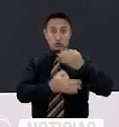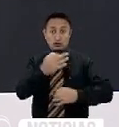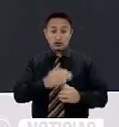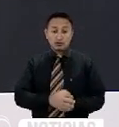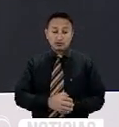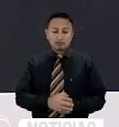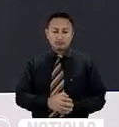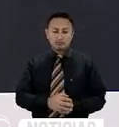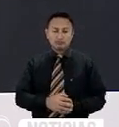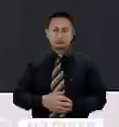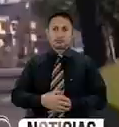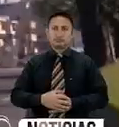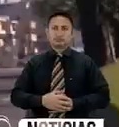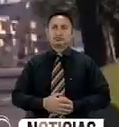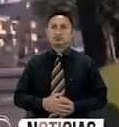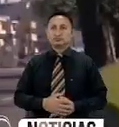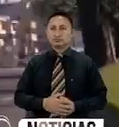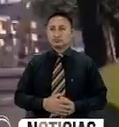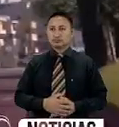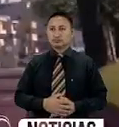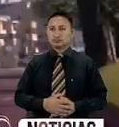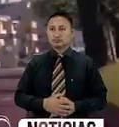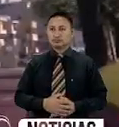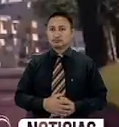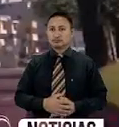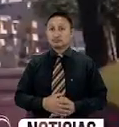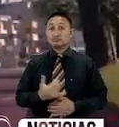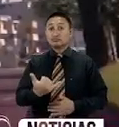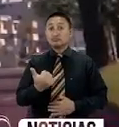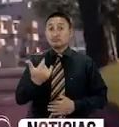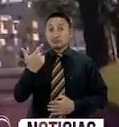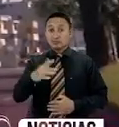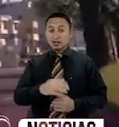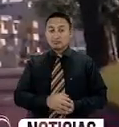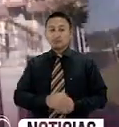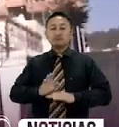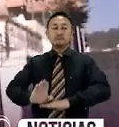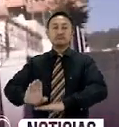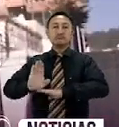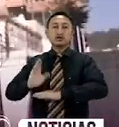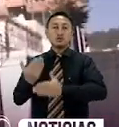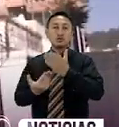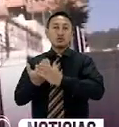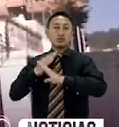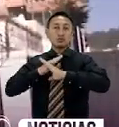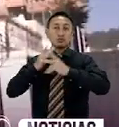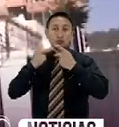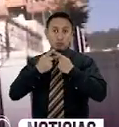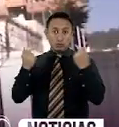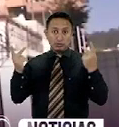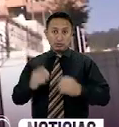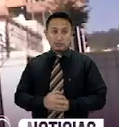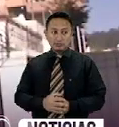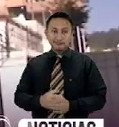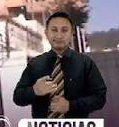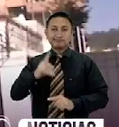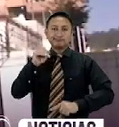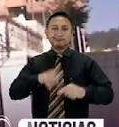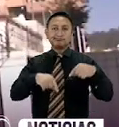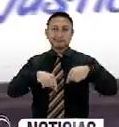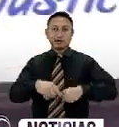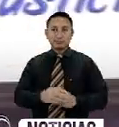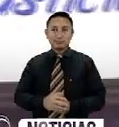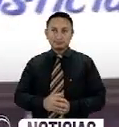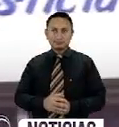Estado ecuatoriano a pesar que a estas alturas ya debía estar posesionado el nuevo defensor público eso no ha ocurrido y